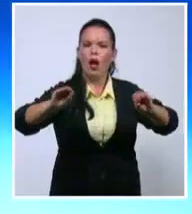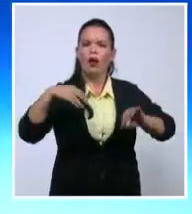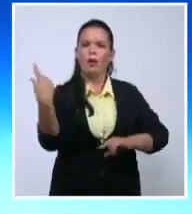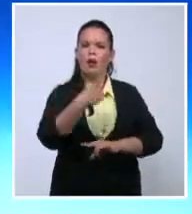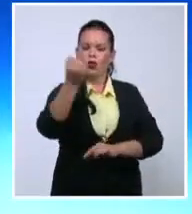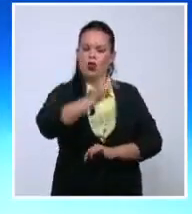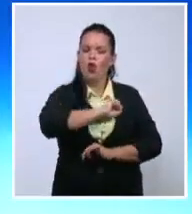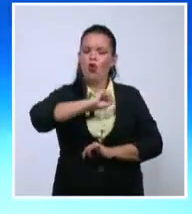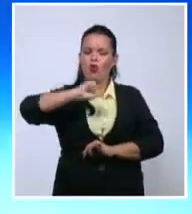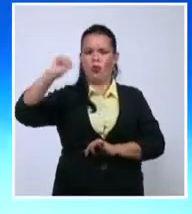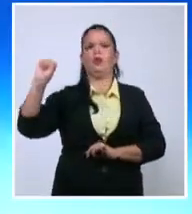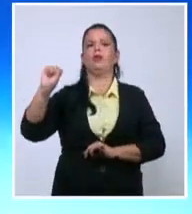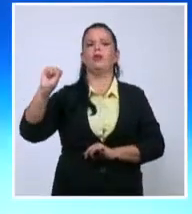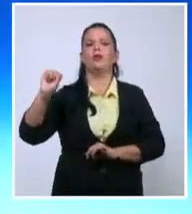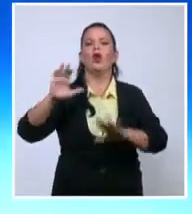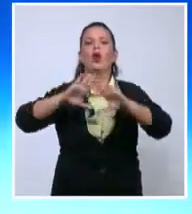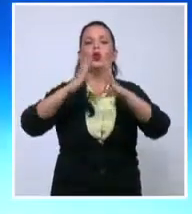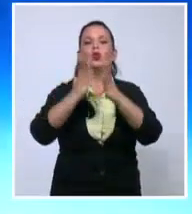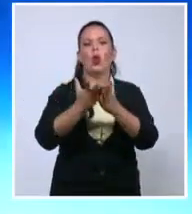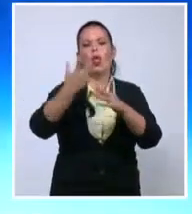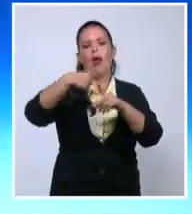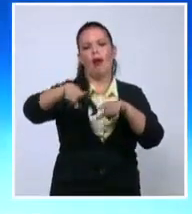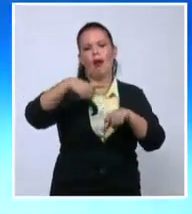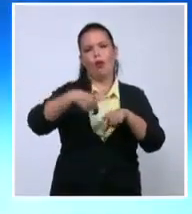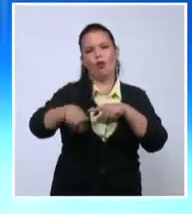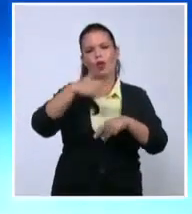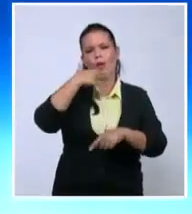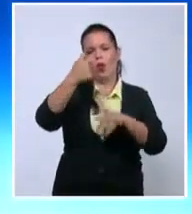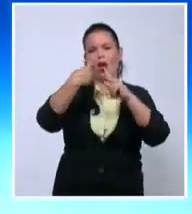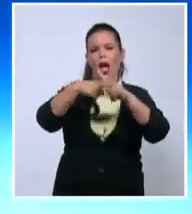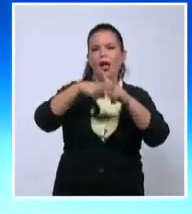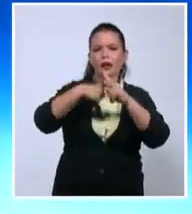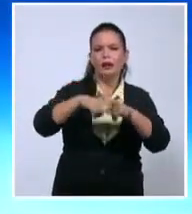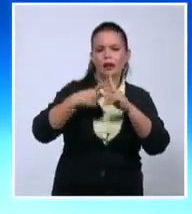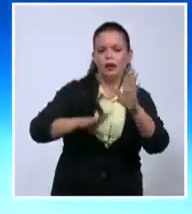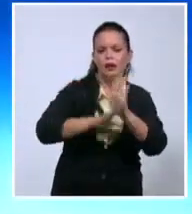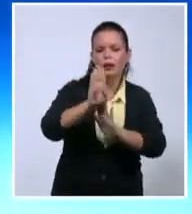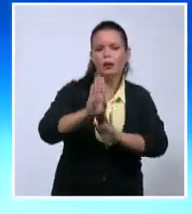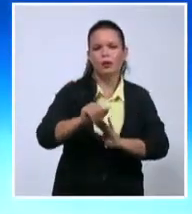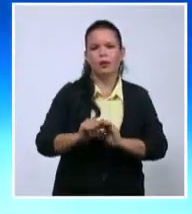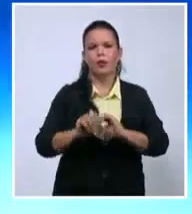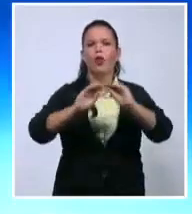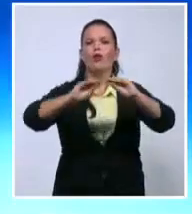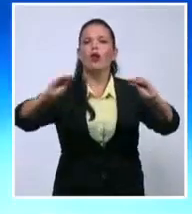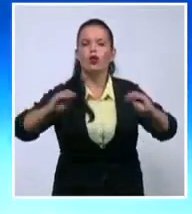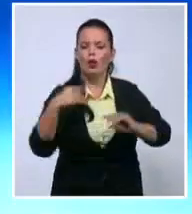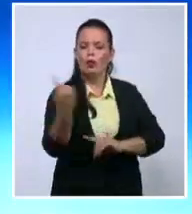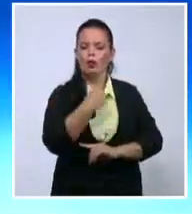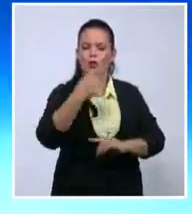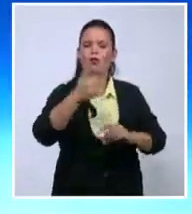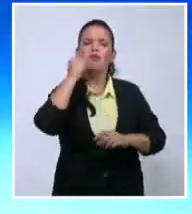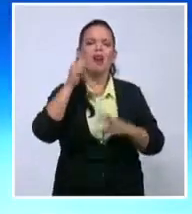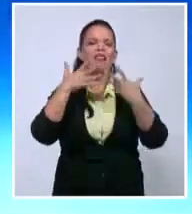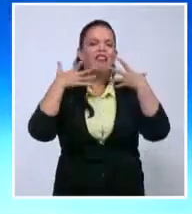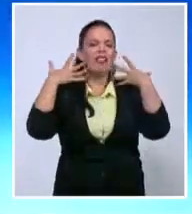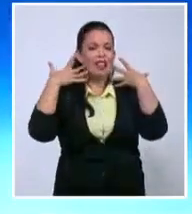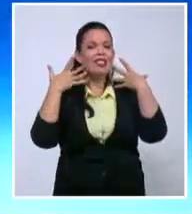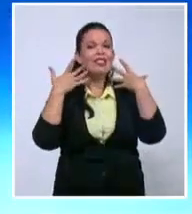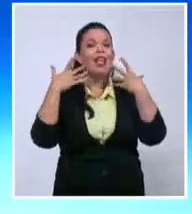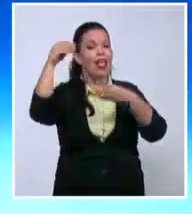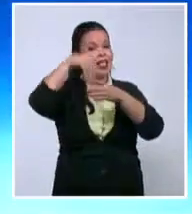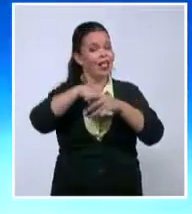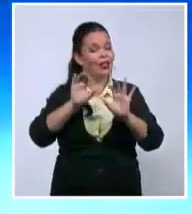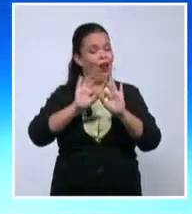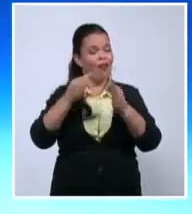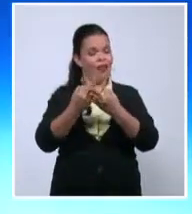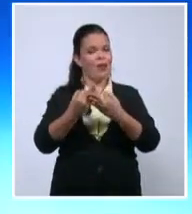lo que no nos deje avanzar, para generar más riquezas, convocatorias para ser más felices en el pequeño universo de nuestras familias y en el